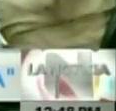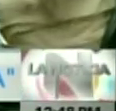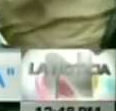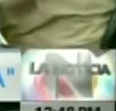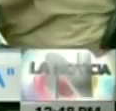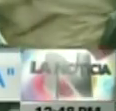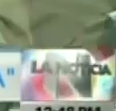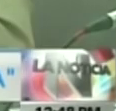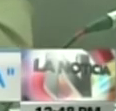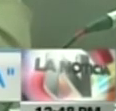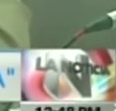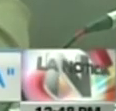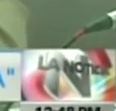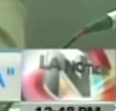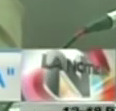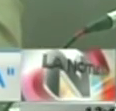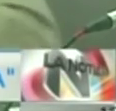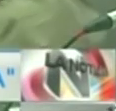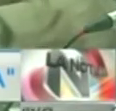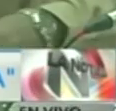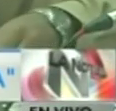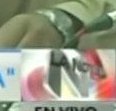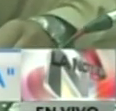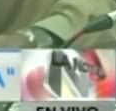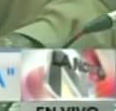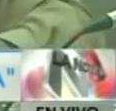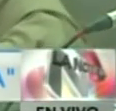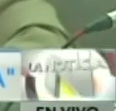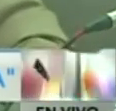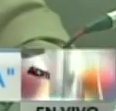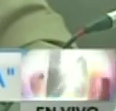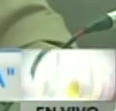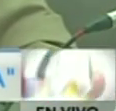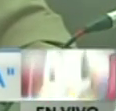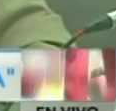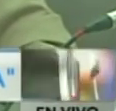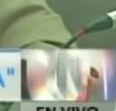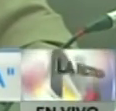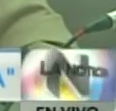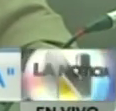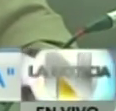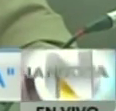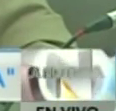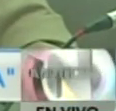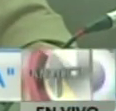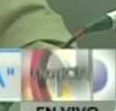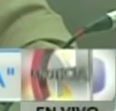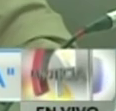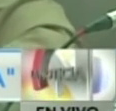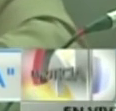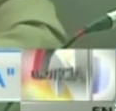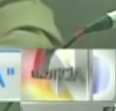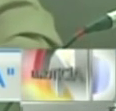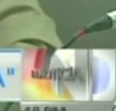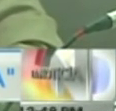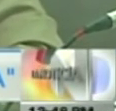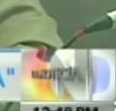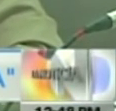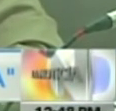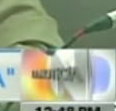indestructibles. Bueno, seguimos en vivo, me dice, son las 12:48 minutos de esta